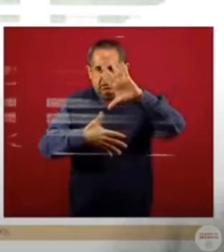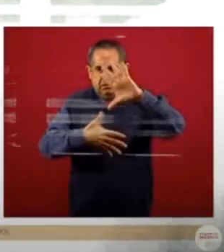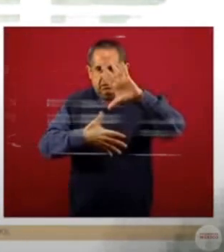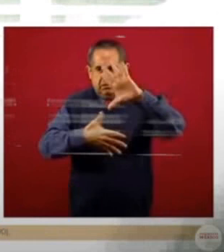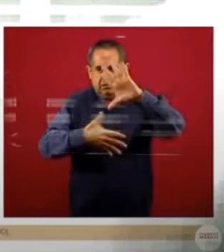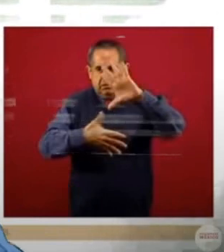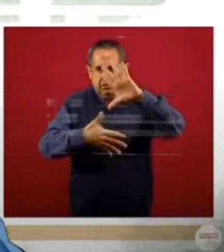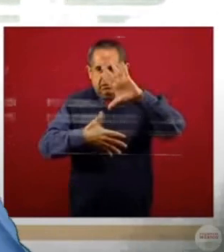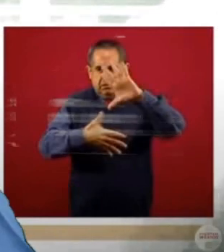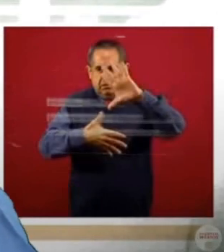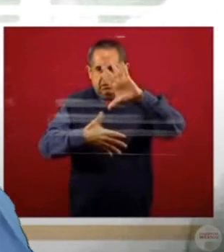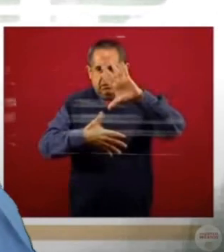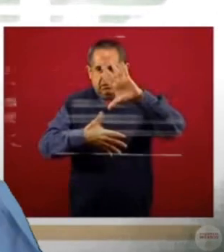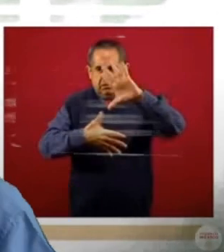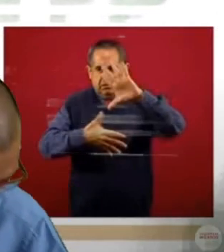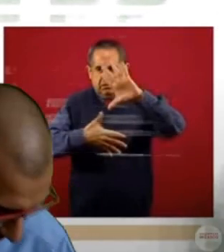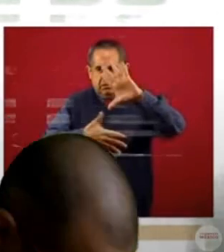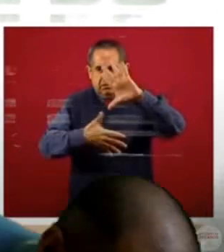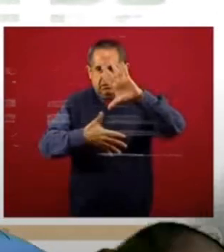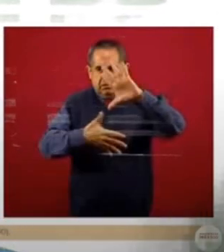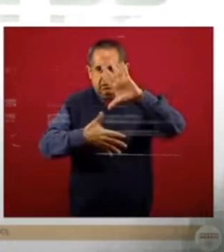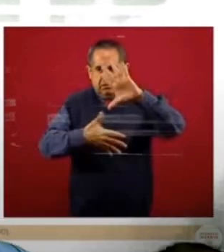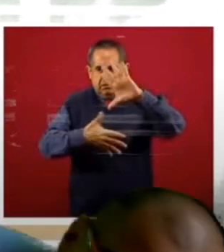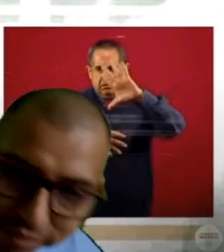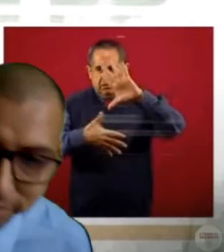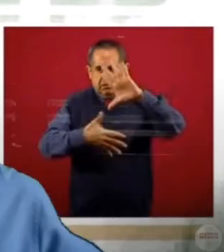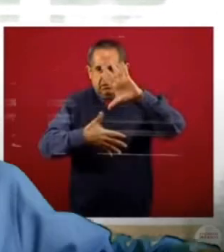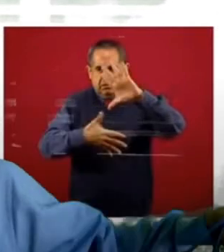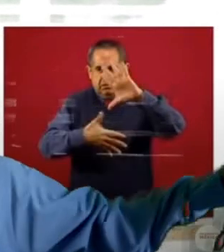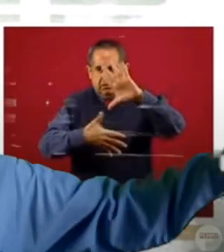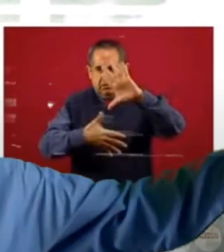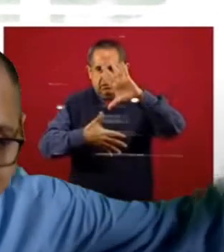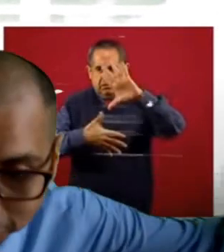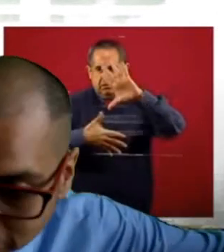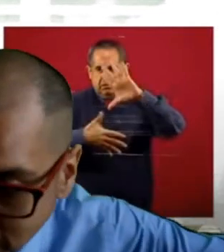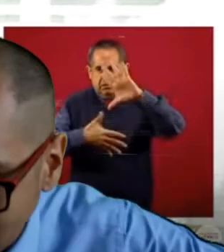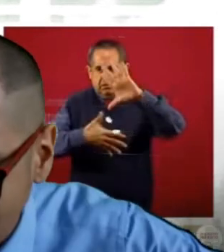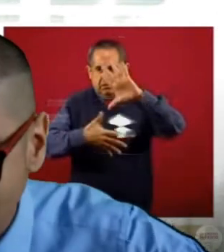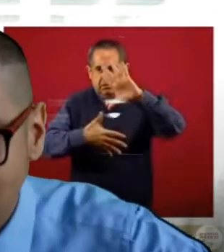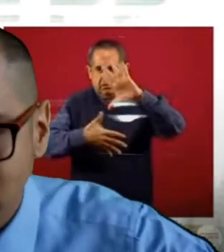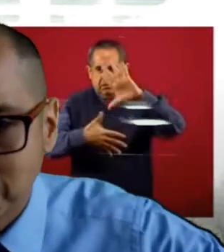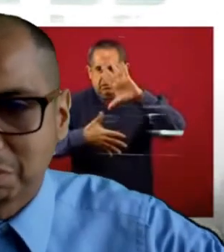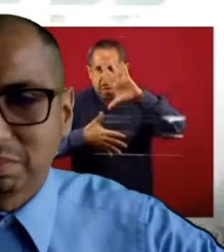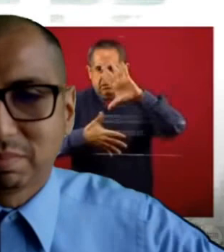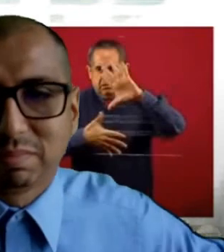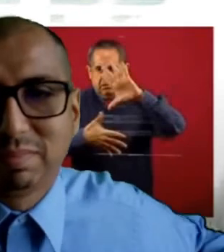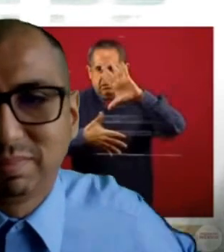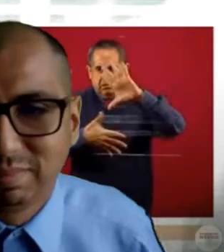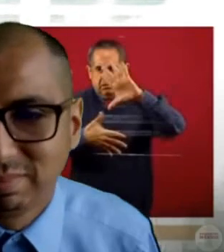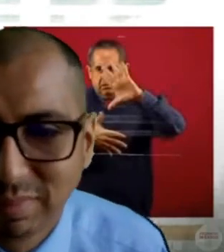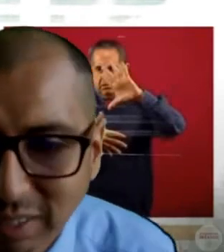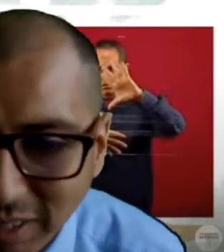y bueno ya x este se corta ahí